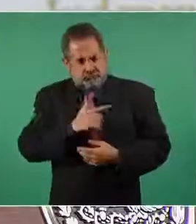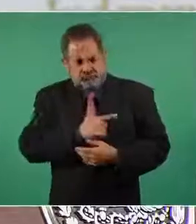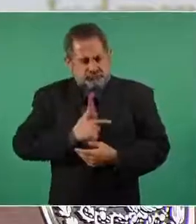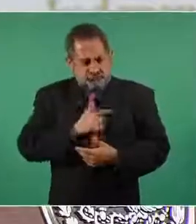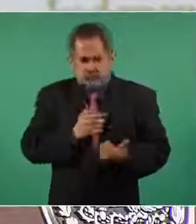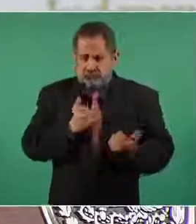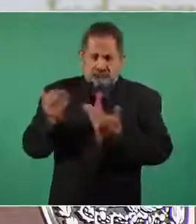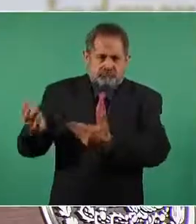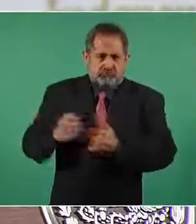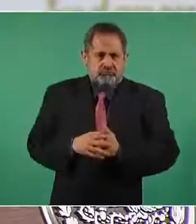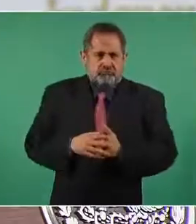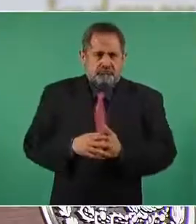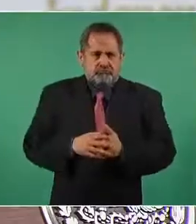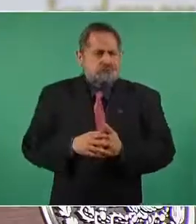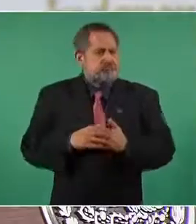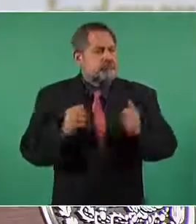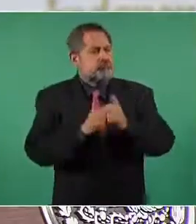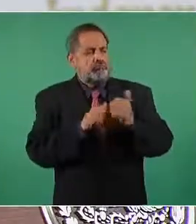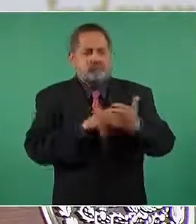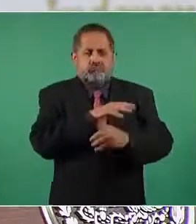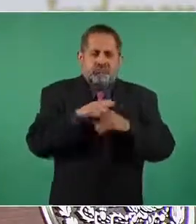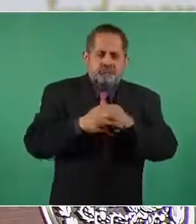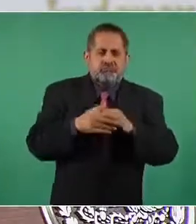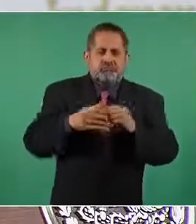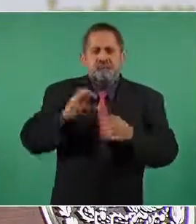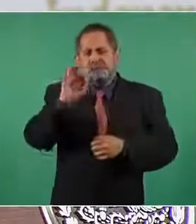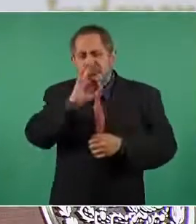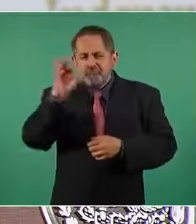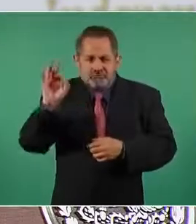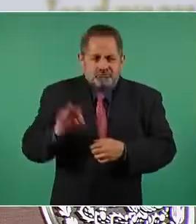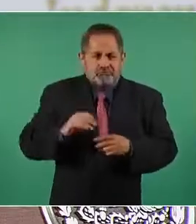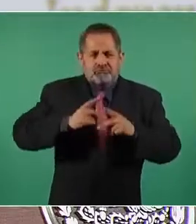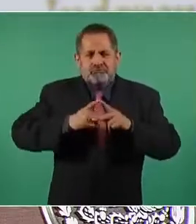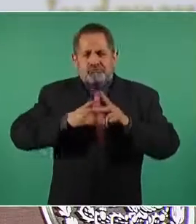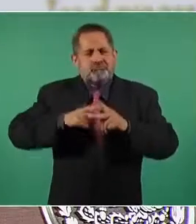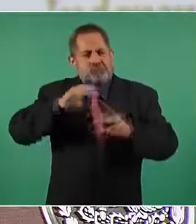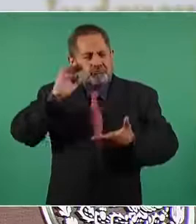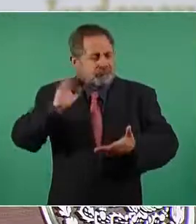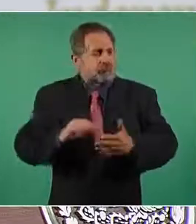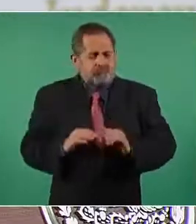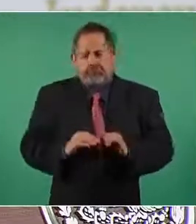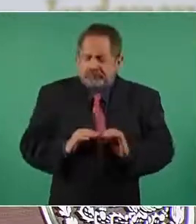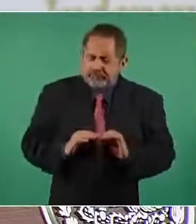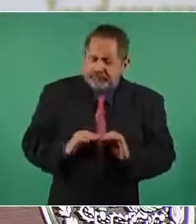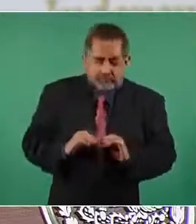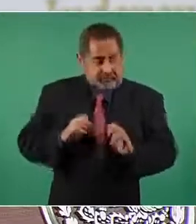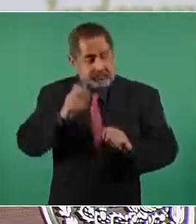y garantizarnos descuentos, pero